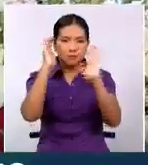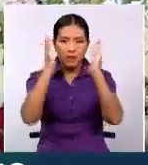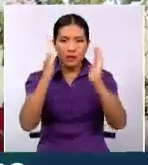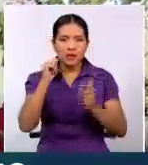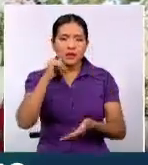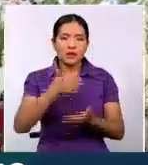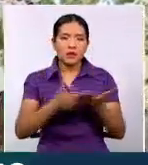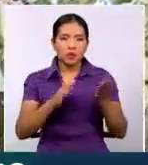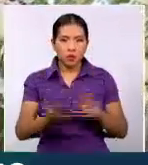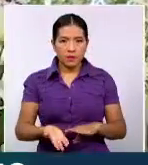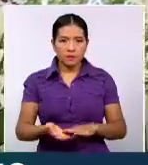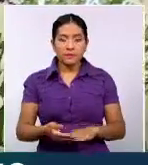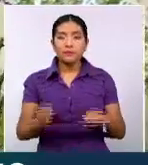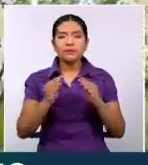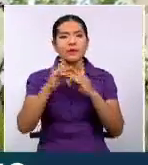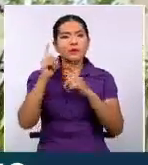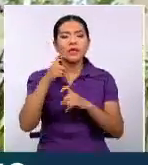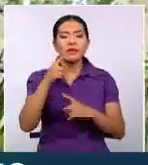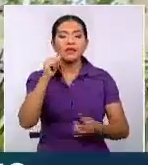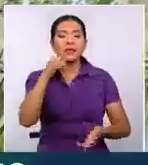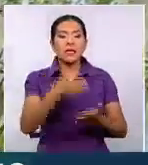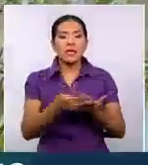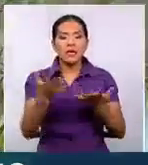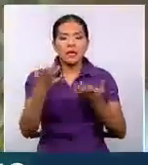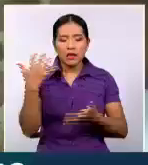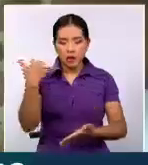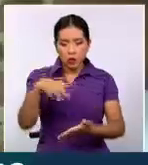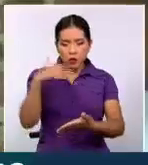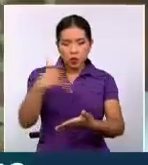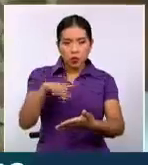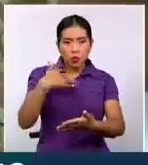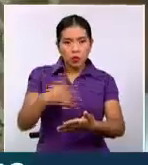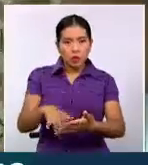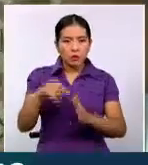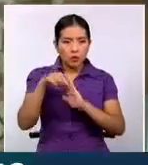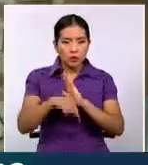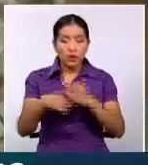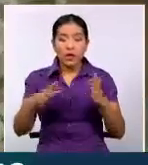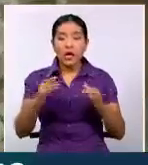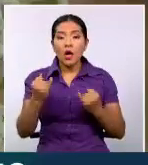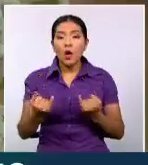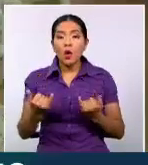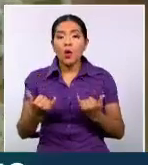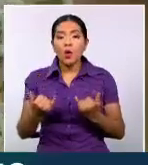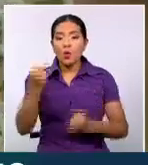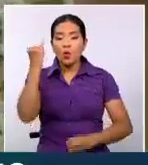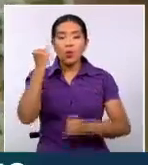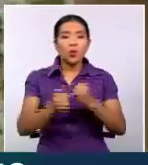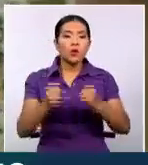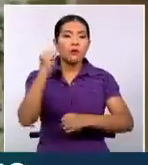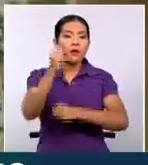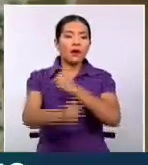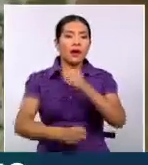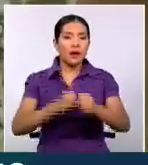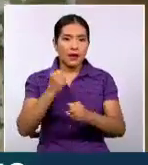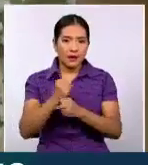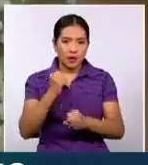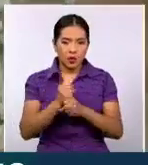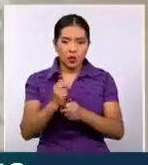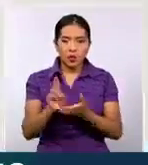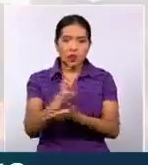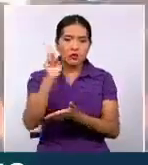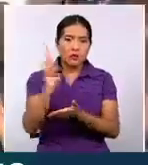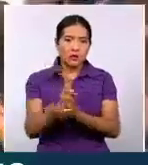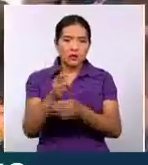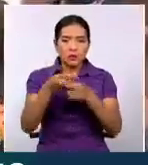últimas palabras de su hija fue que se dedicaría a sus estudios, siendo este su último año de universidad. Fue el día